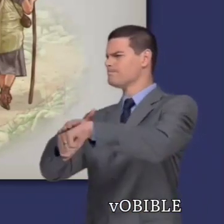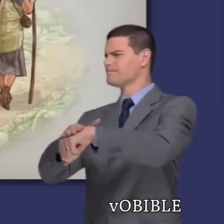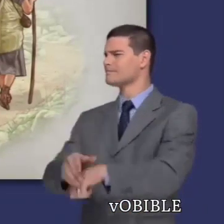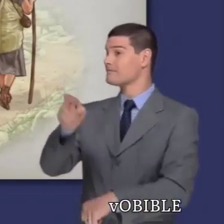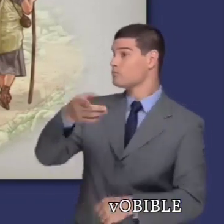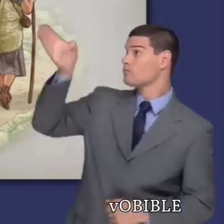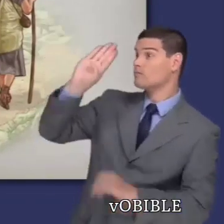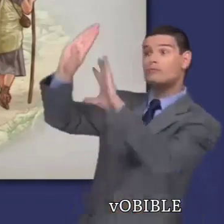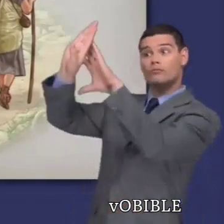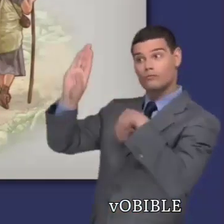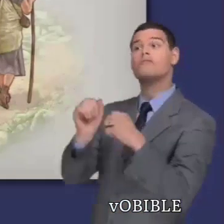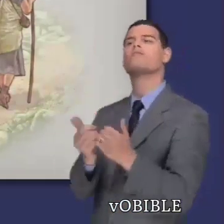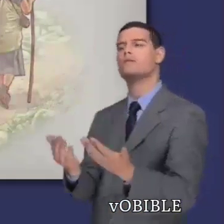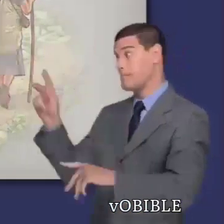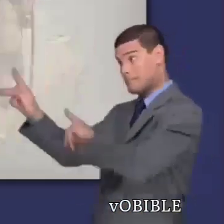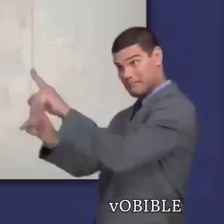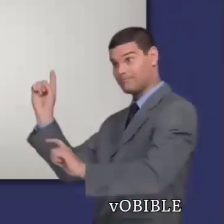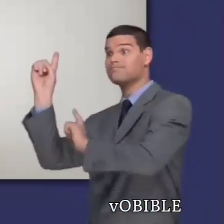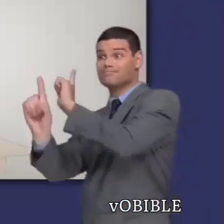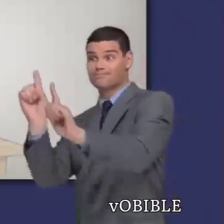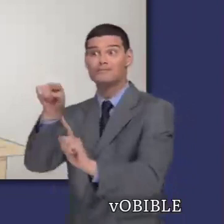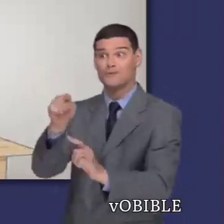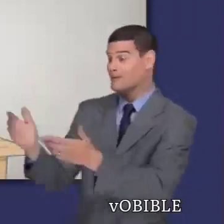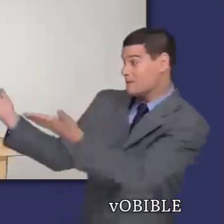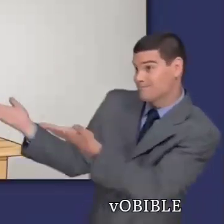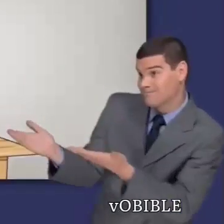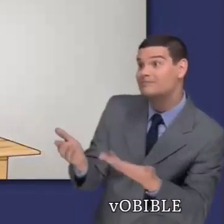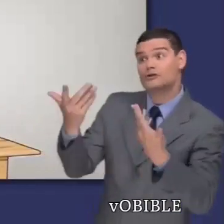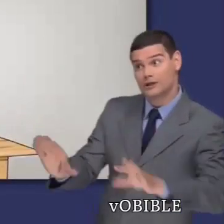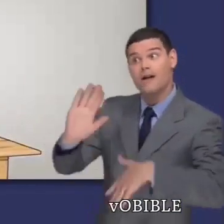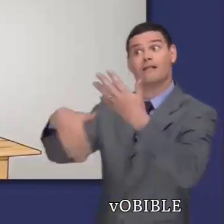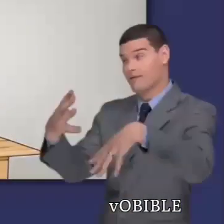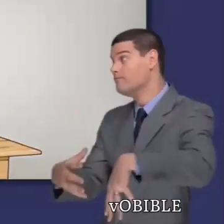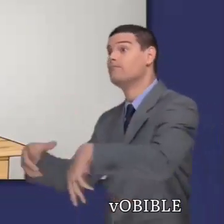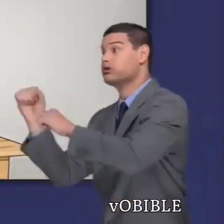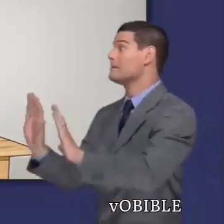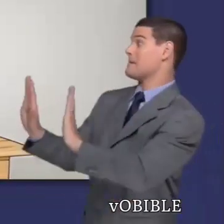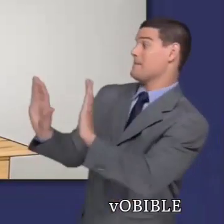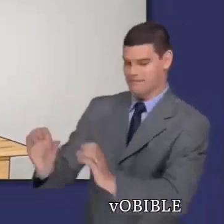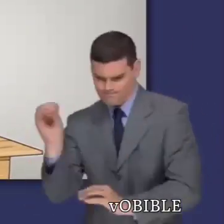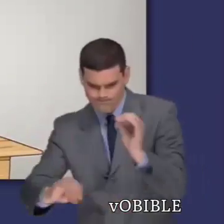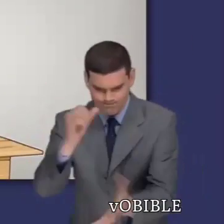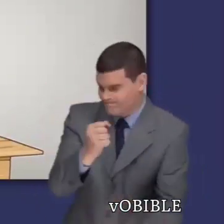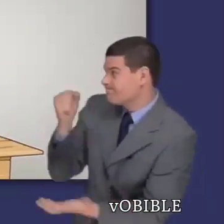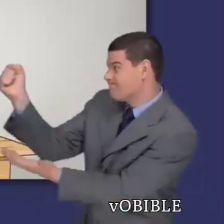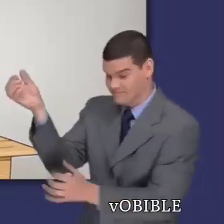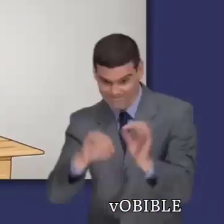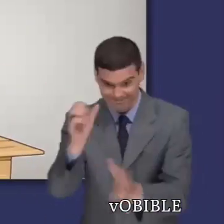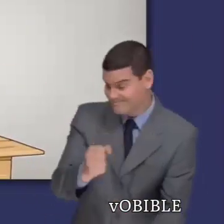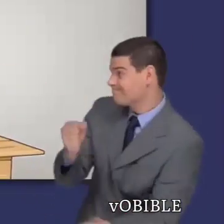viaje y que lo haga de una manera que agrade a Dios. No hay duda de que Gayo se esforzó por cubrir